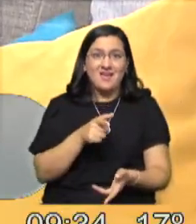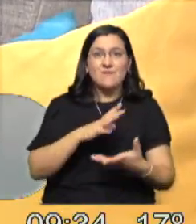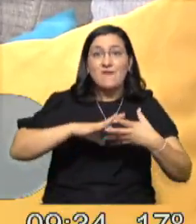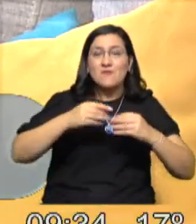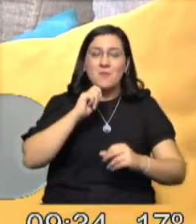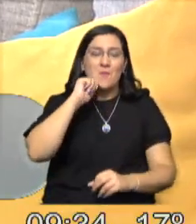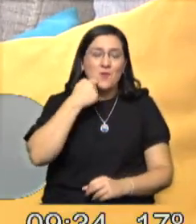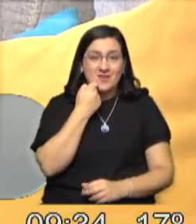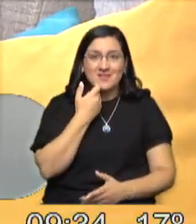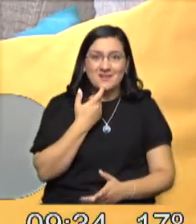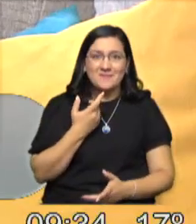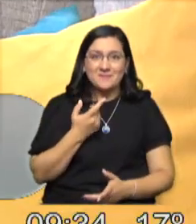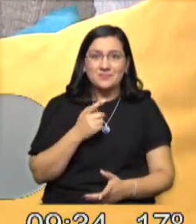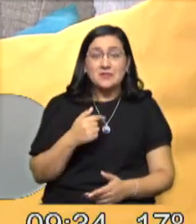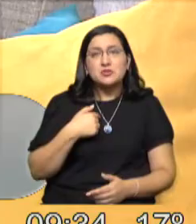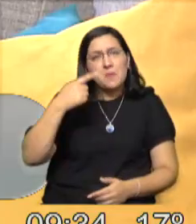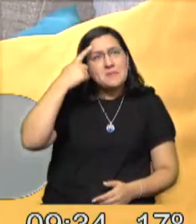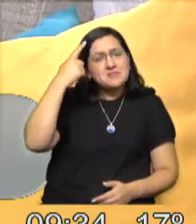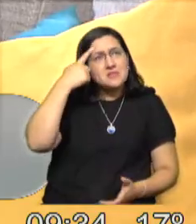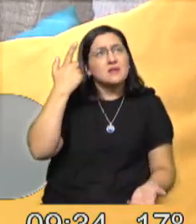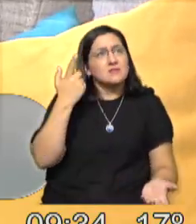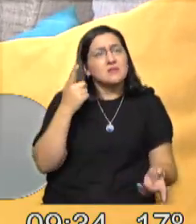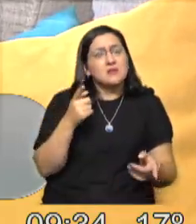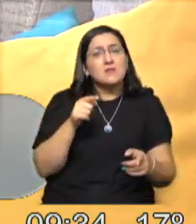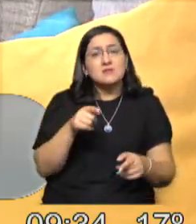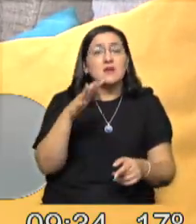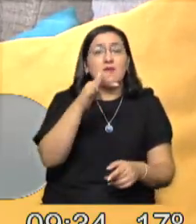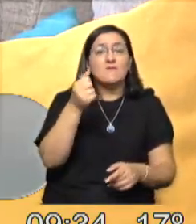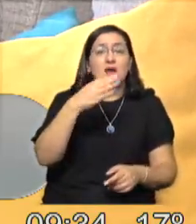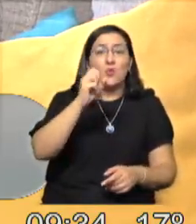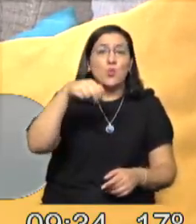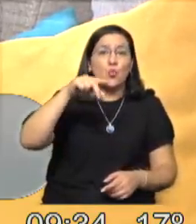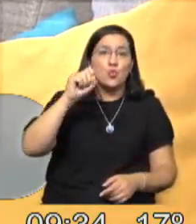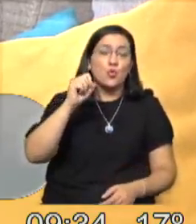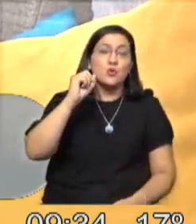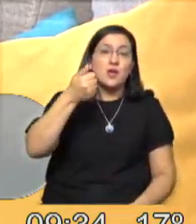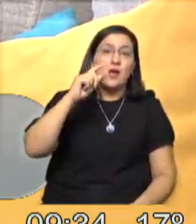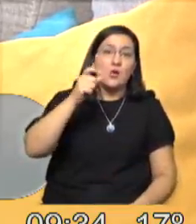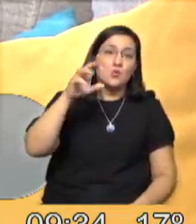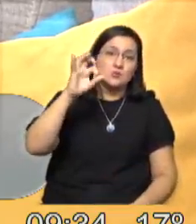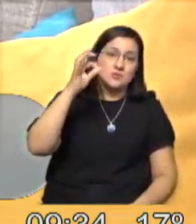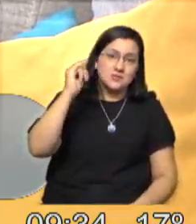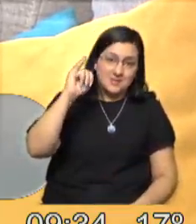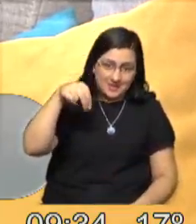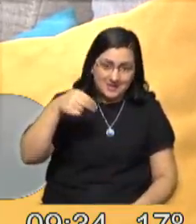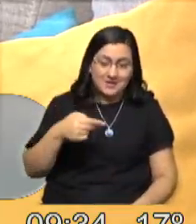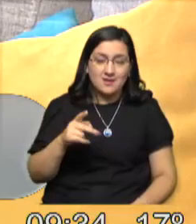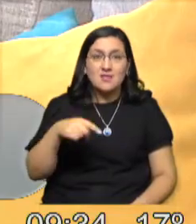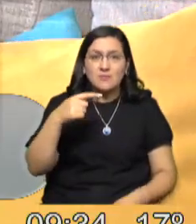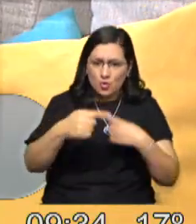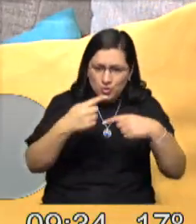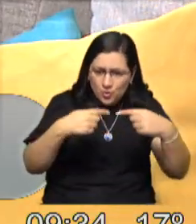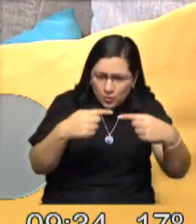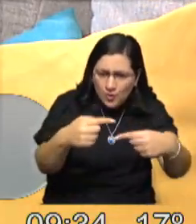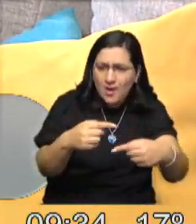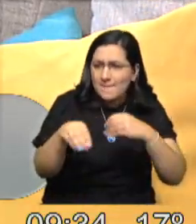forma buenísima de entrar. Y bueno, y yo pensé que iba a ser eso nomás, que iba a ser Facundo y ahí Agustín y quedaba por eso. Pero no, eso después siguió y se fue transformando